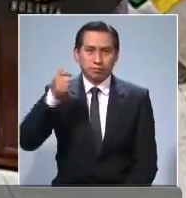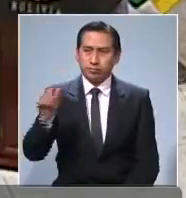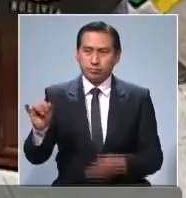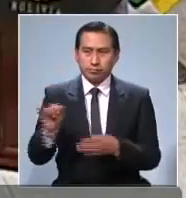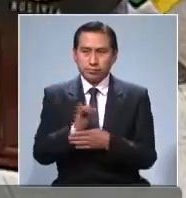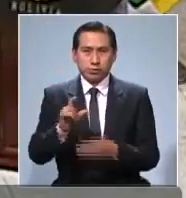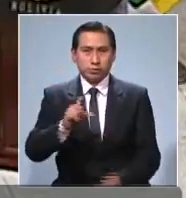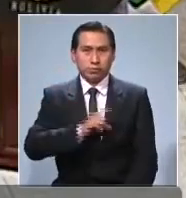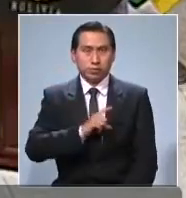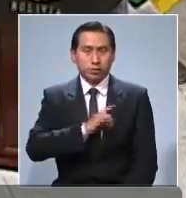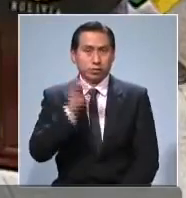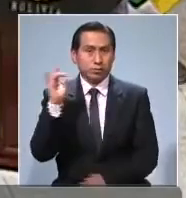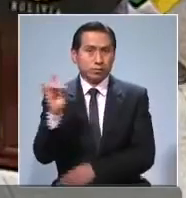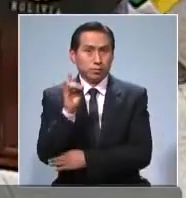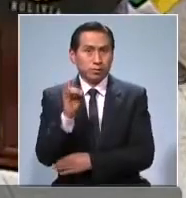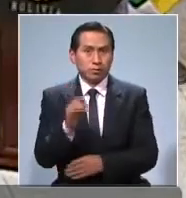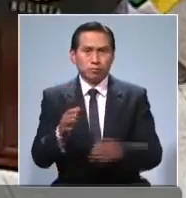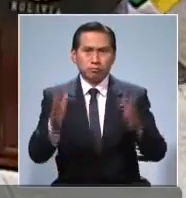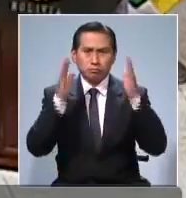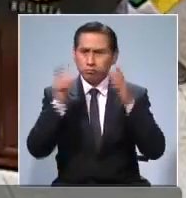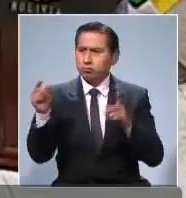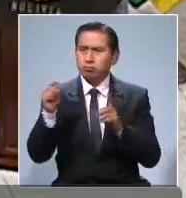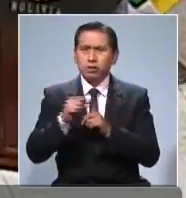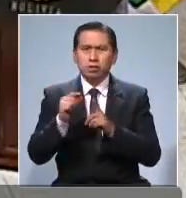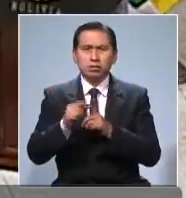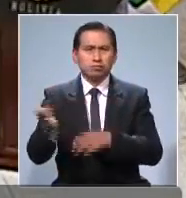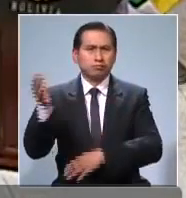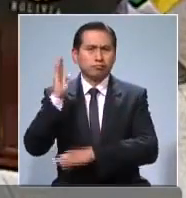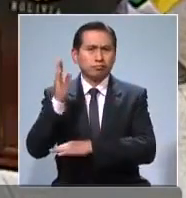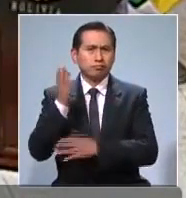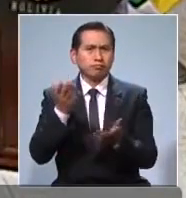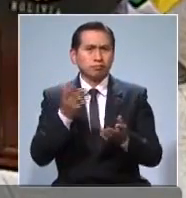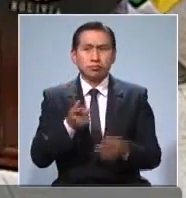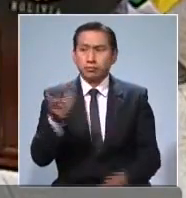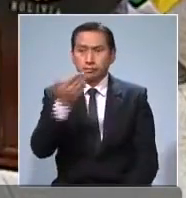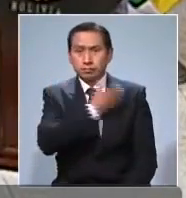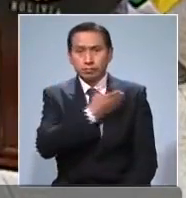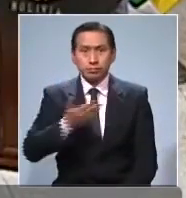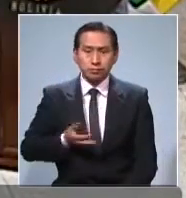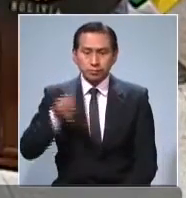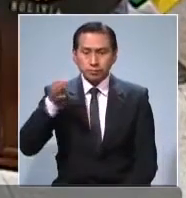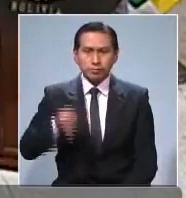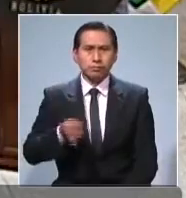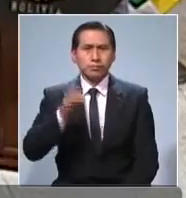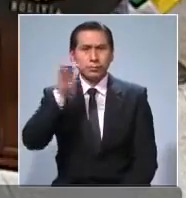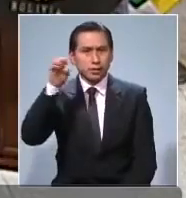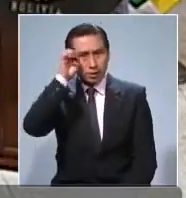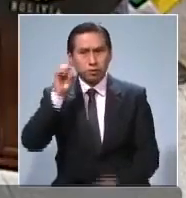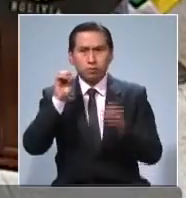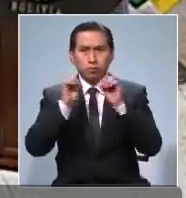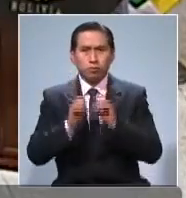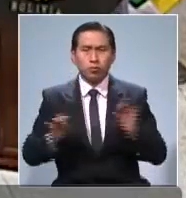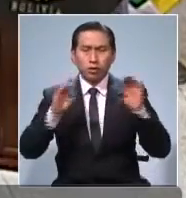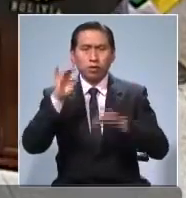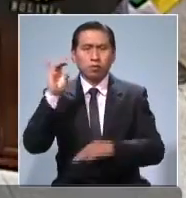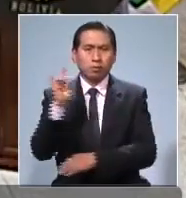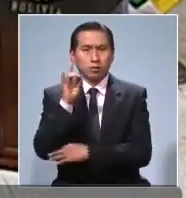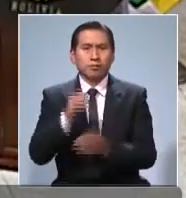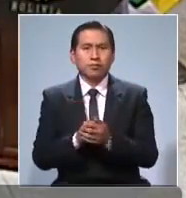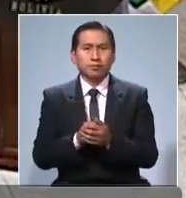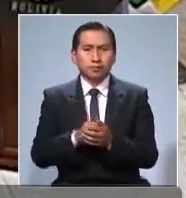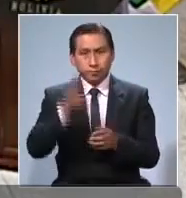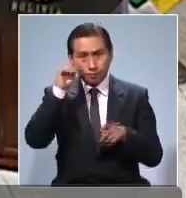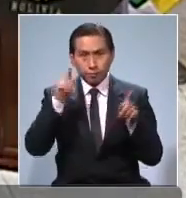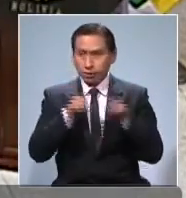de la Policía Boliviana, escucharemos las palabras a cargo del presidente constitucional del Estado Plurinacional de Bolivia,